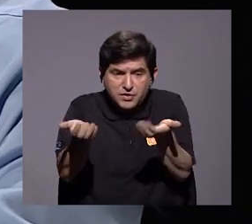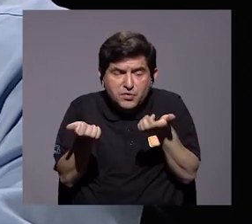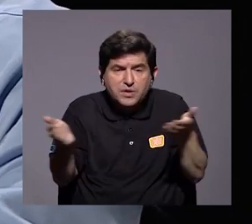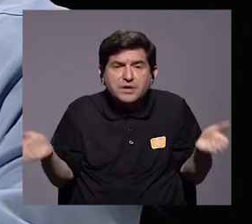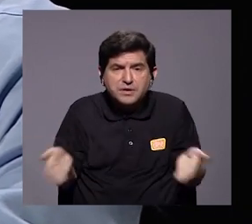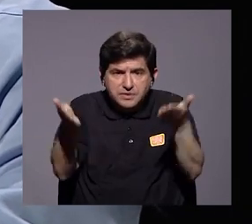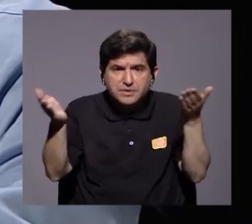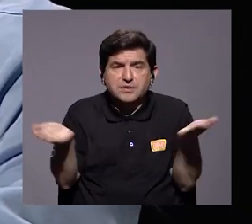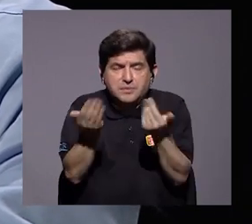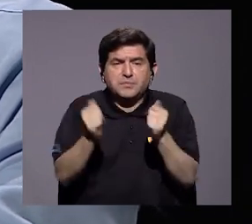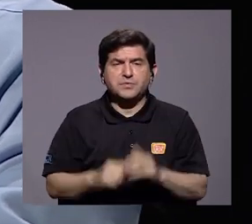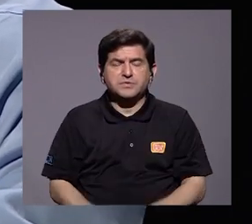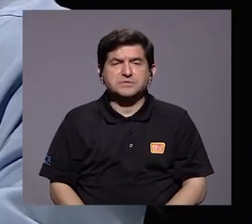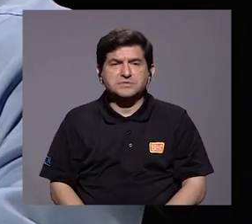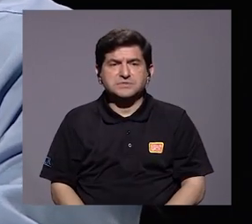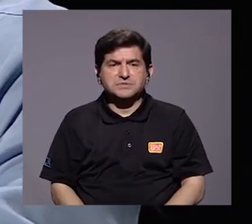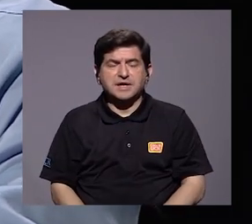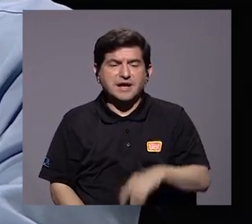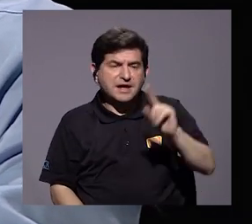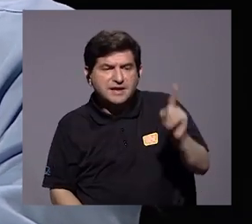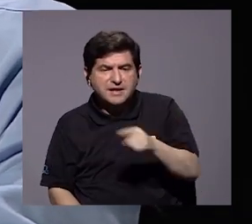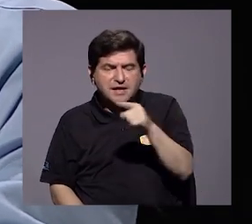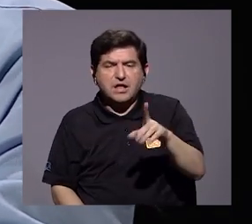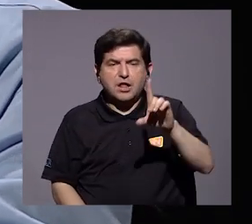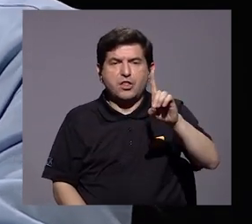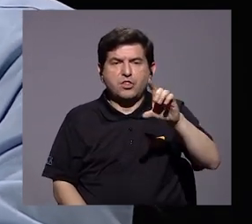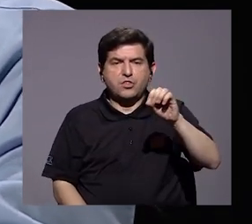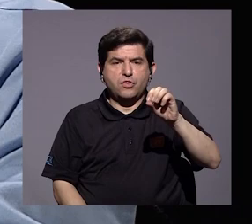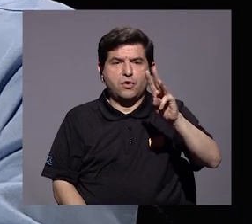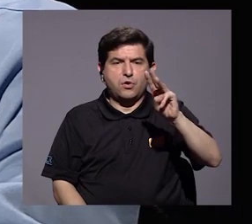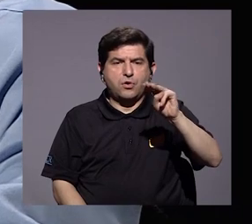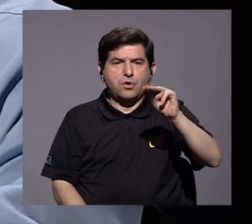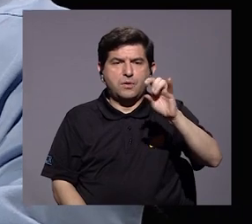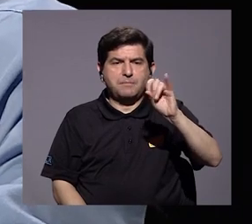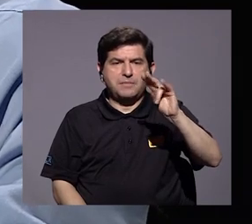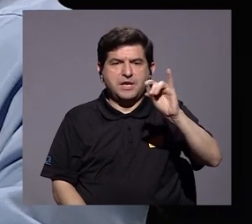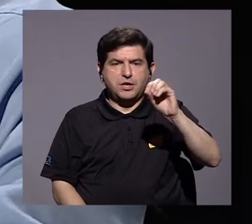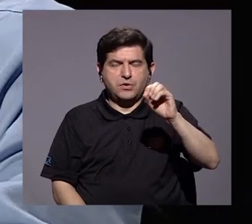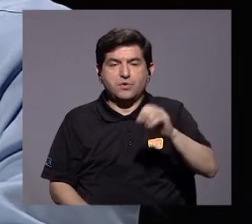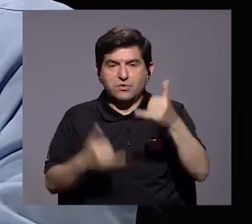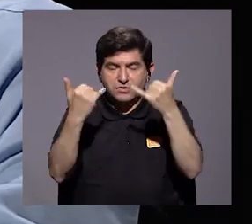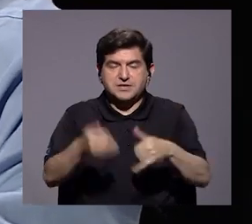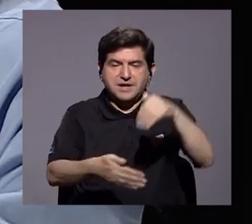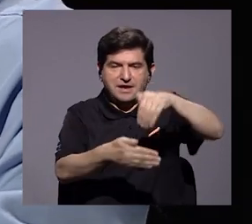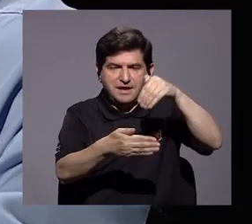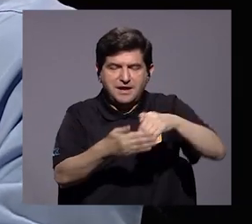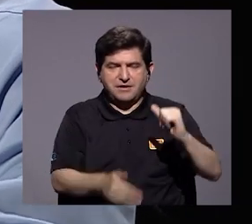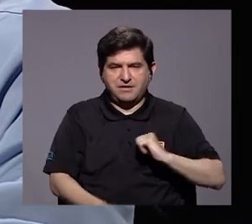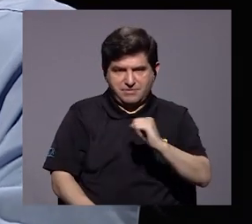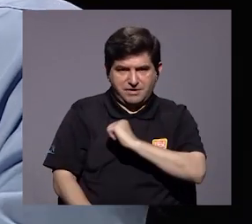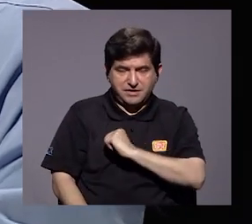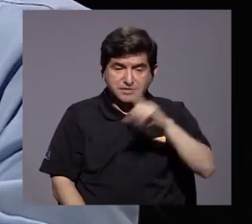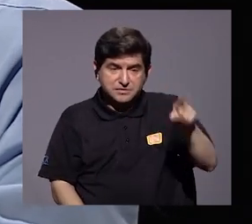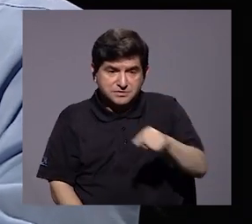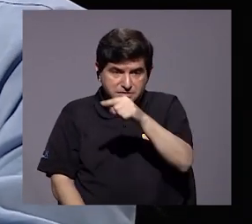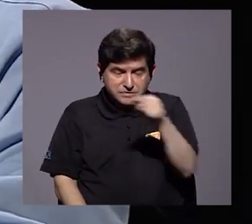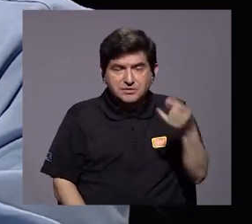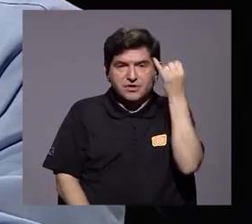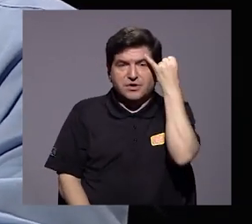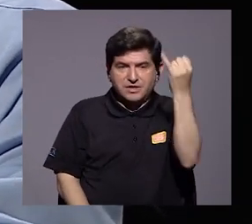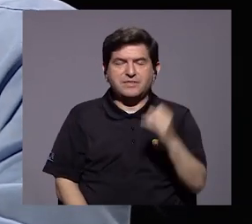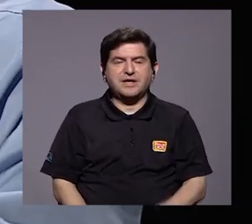de cómo será la extinción de dominio ya tienen el registro de accionistas con lo cual se eliminó el